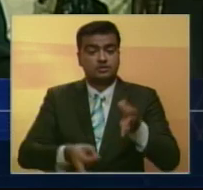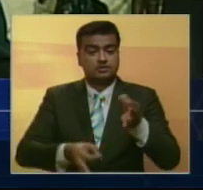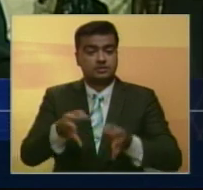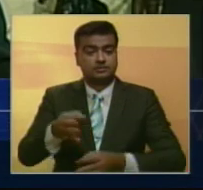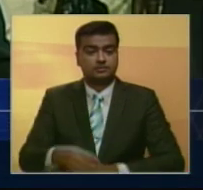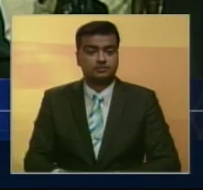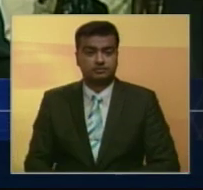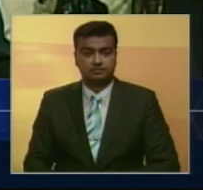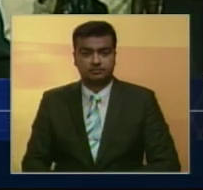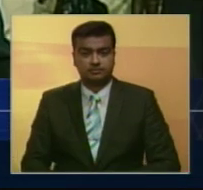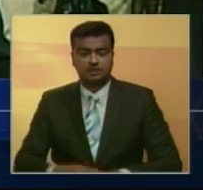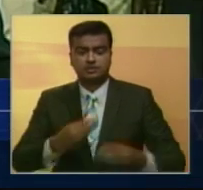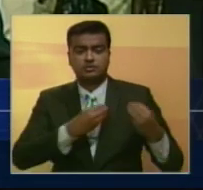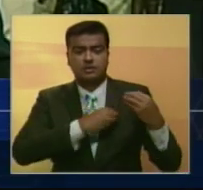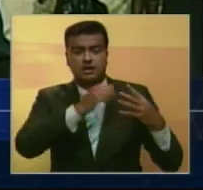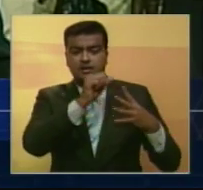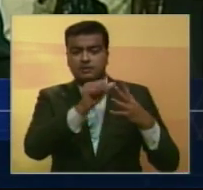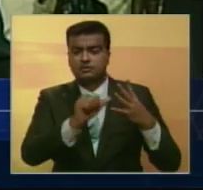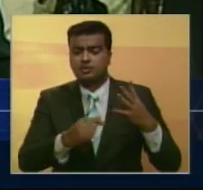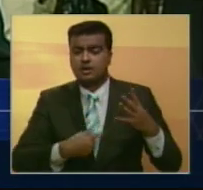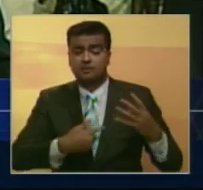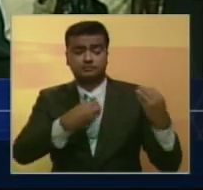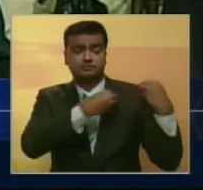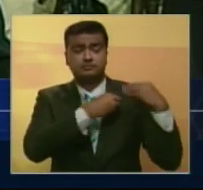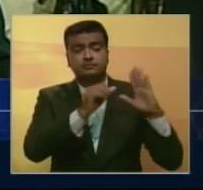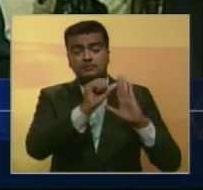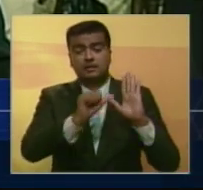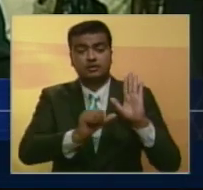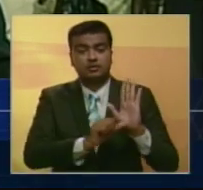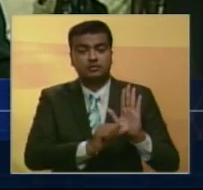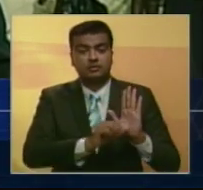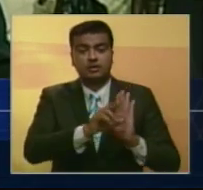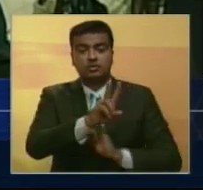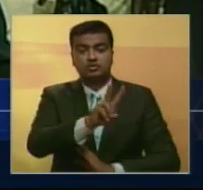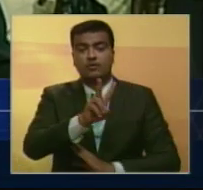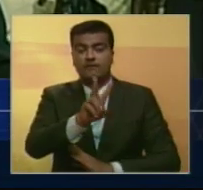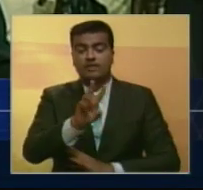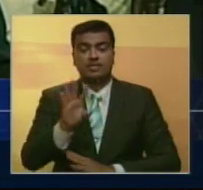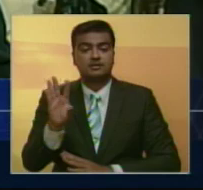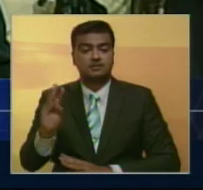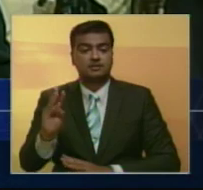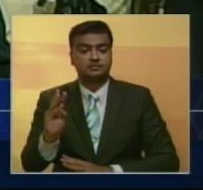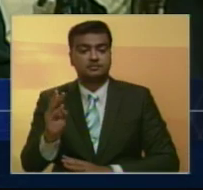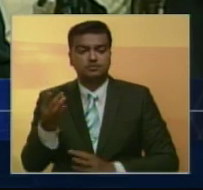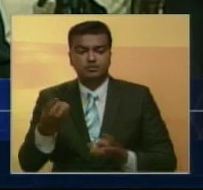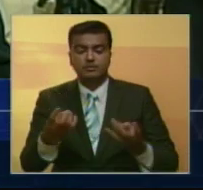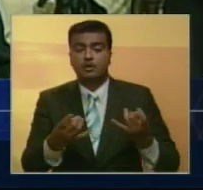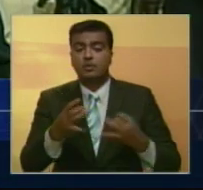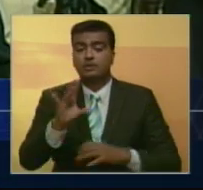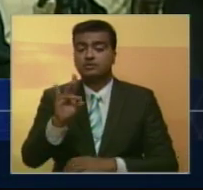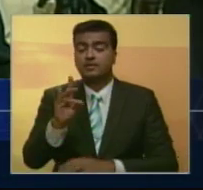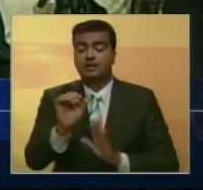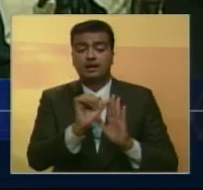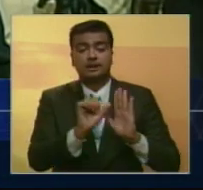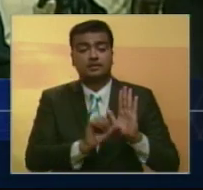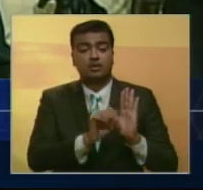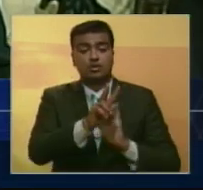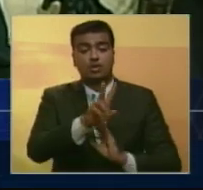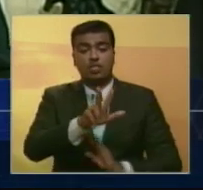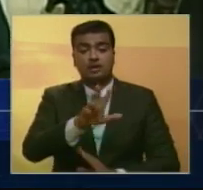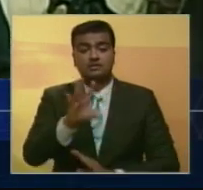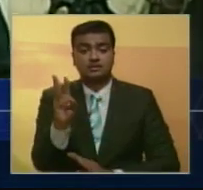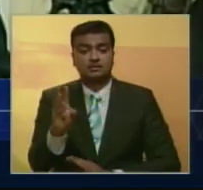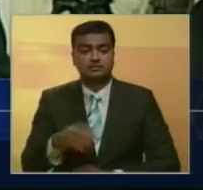y en ejercicio de las atribuciones que me confieren el artículo 226 y el numeral 7 del artículo